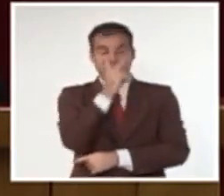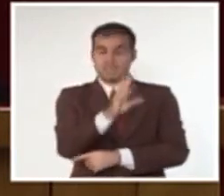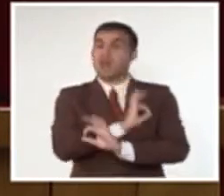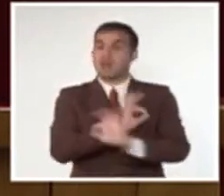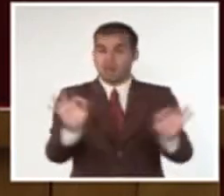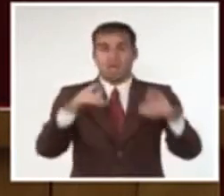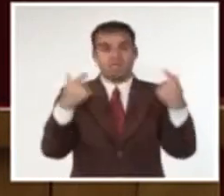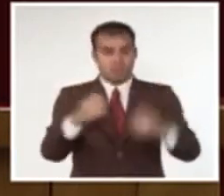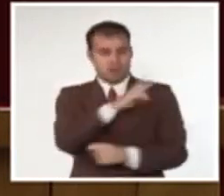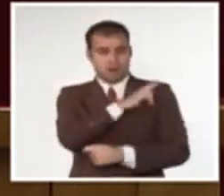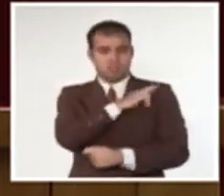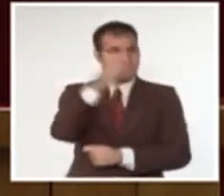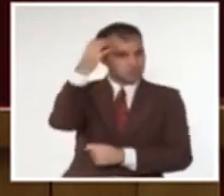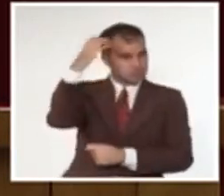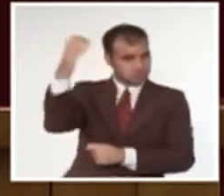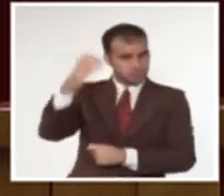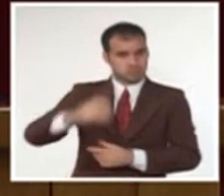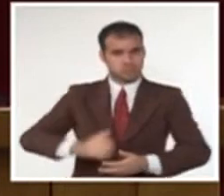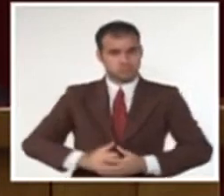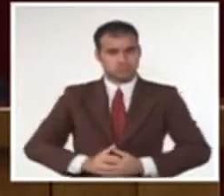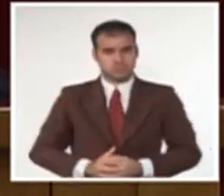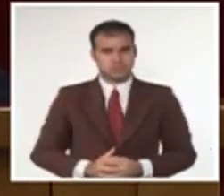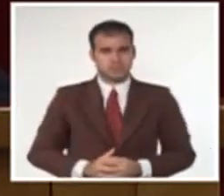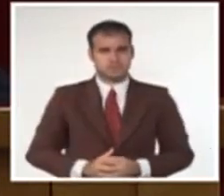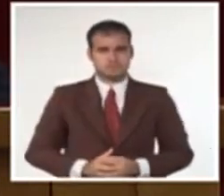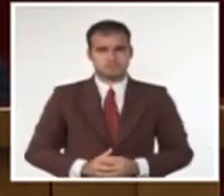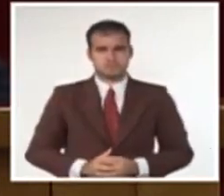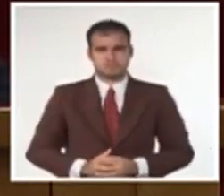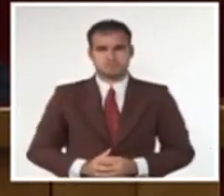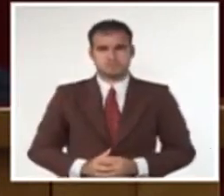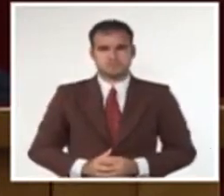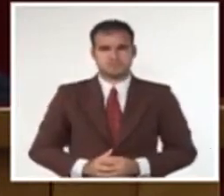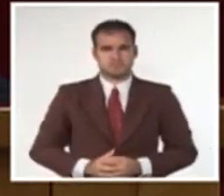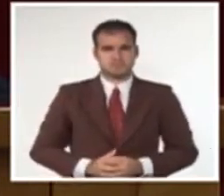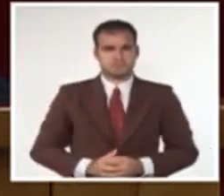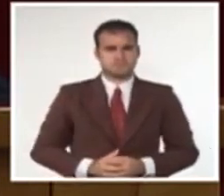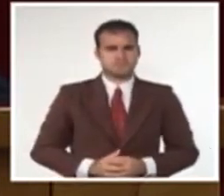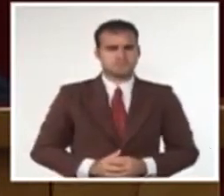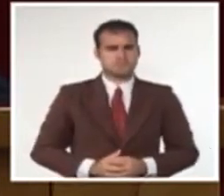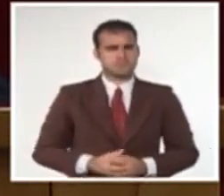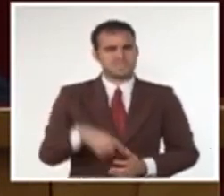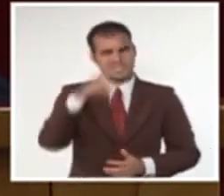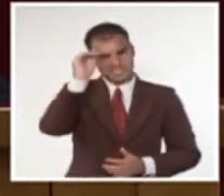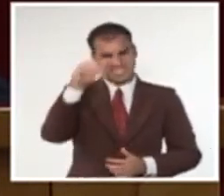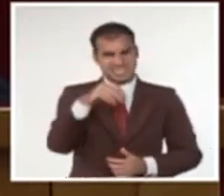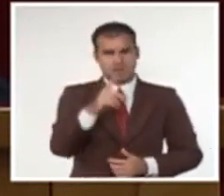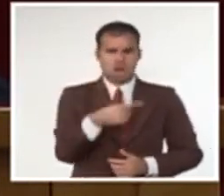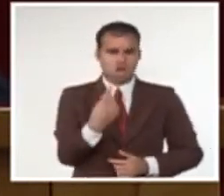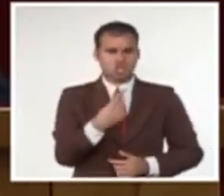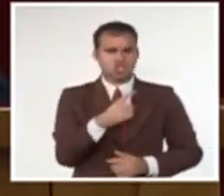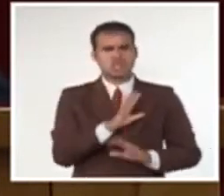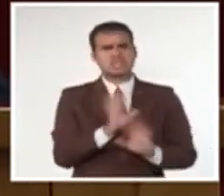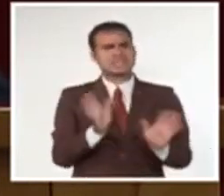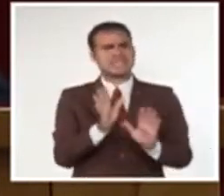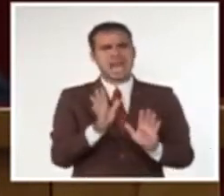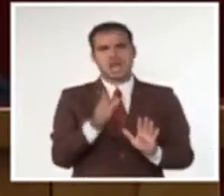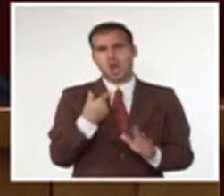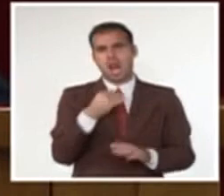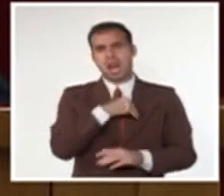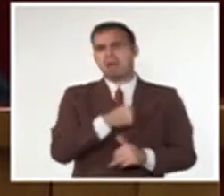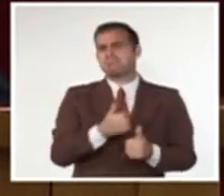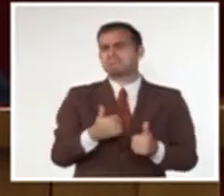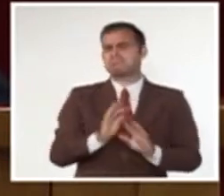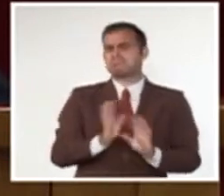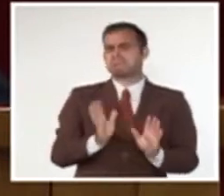del Estado. Esta isla imperfecta e inconforme siempre con lo hecho, porque aún es poco para lo